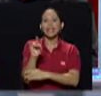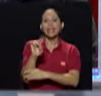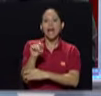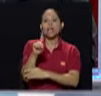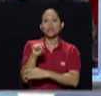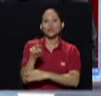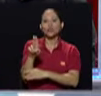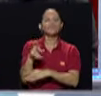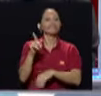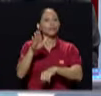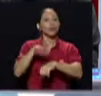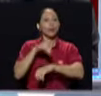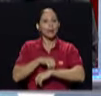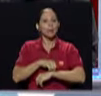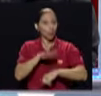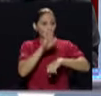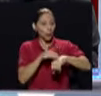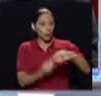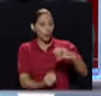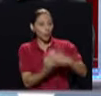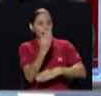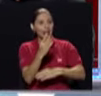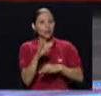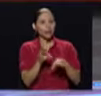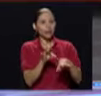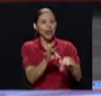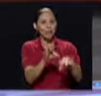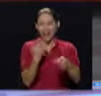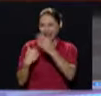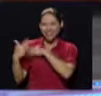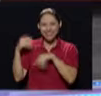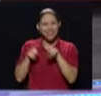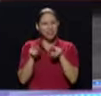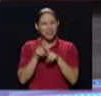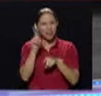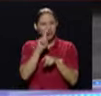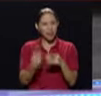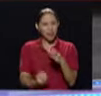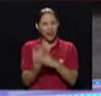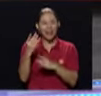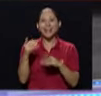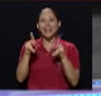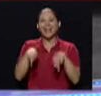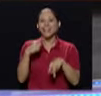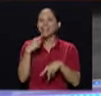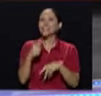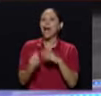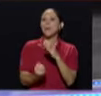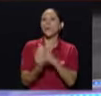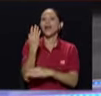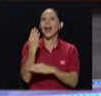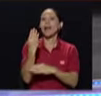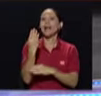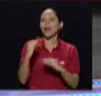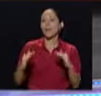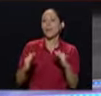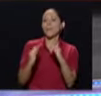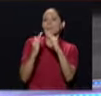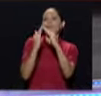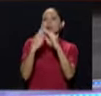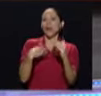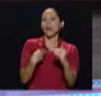Turrialba, e inclusive volcanes que no son volcanes, que la gente decía el volcán Pico Blanco, porque decían esos son